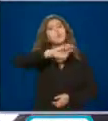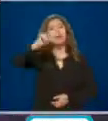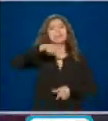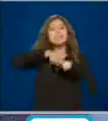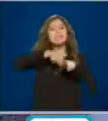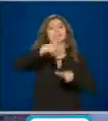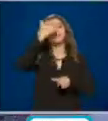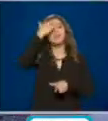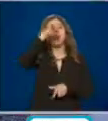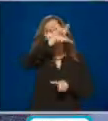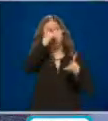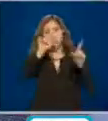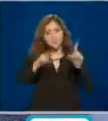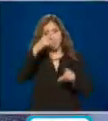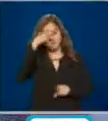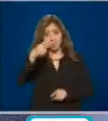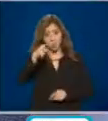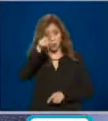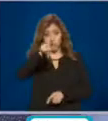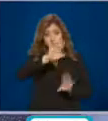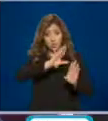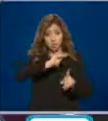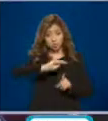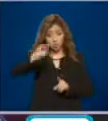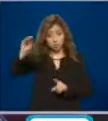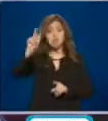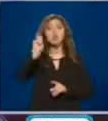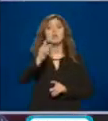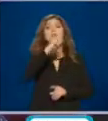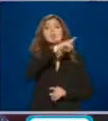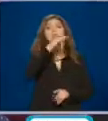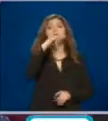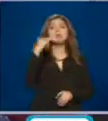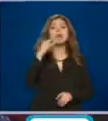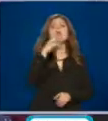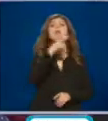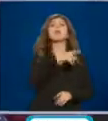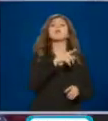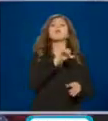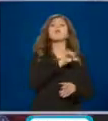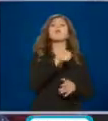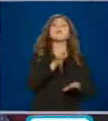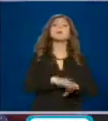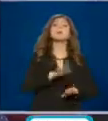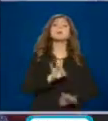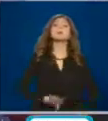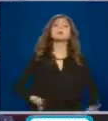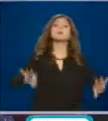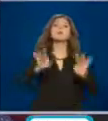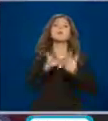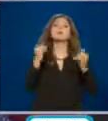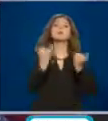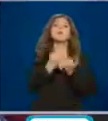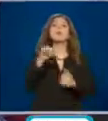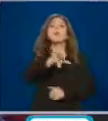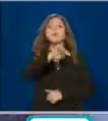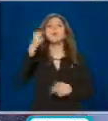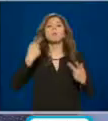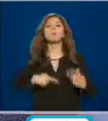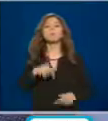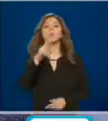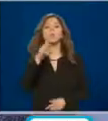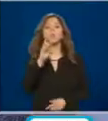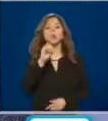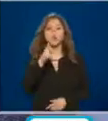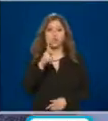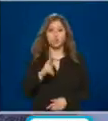han pisado festivales importantes, por ejemplo, en Chile, uno de los más importantes, junto con grandes del rock también.